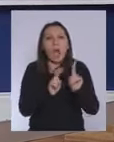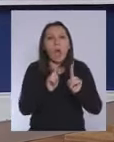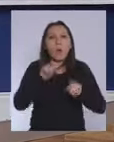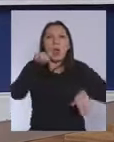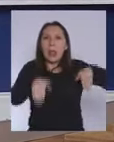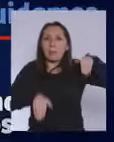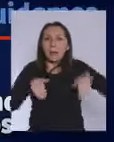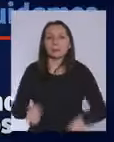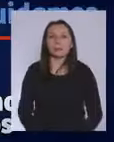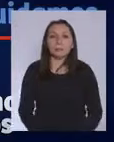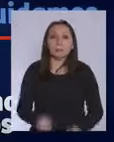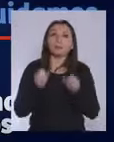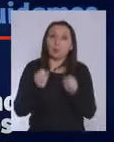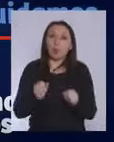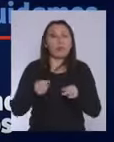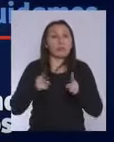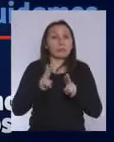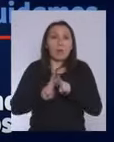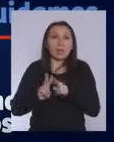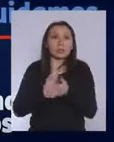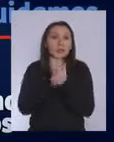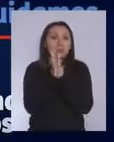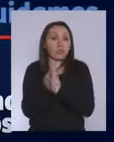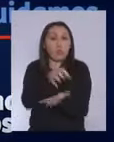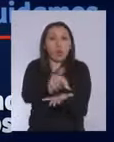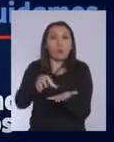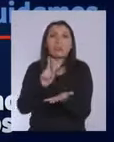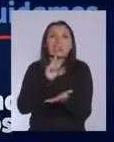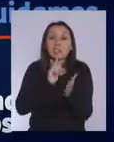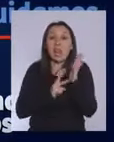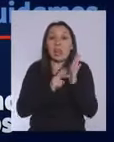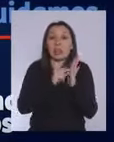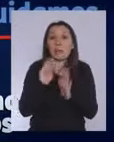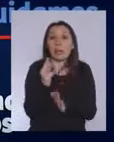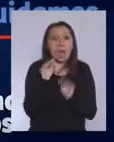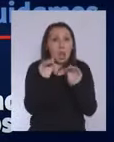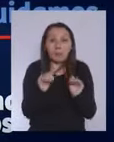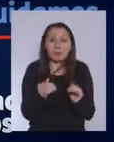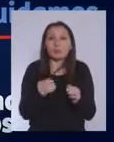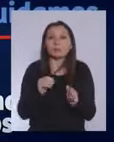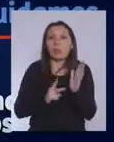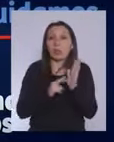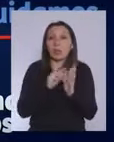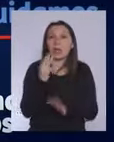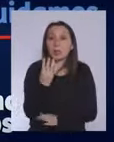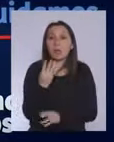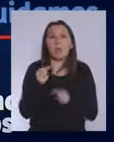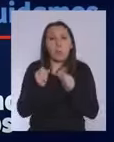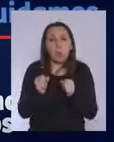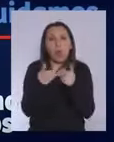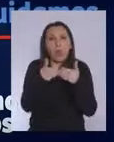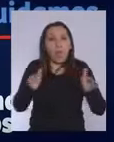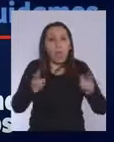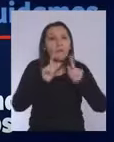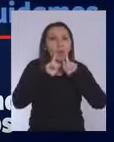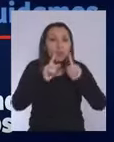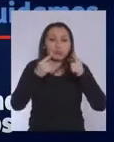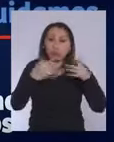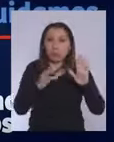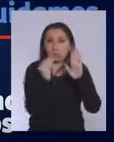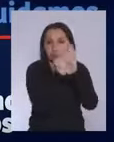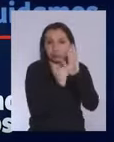balnearios se va a poder hacer lo que se puede hacer en todas las comunas que están en fase 3 y en fase 3 por supuesto que pueden funcionar los hoteles porque eso ya